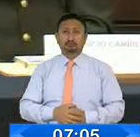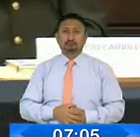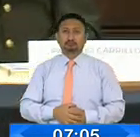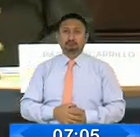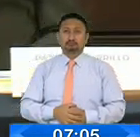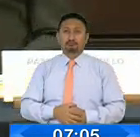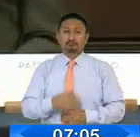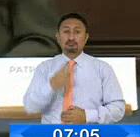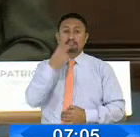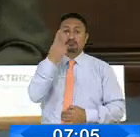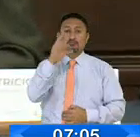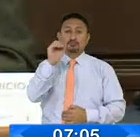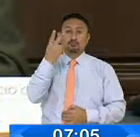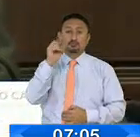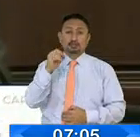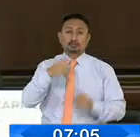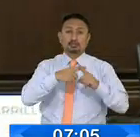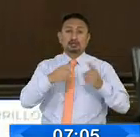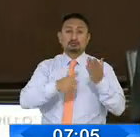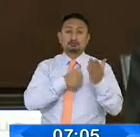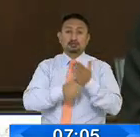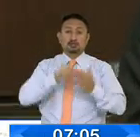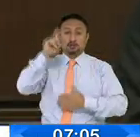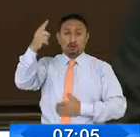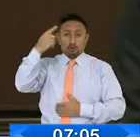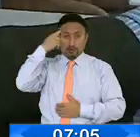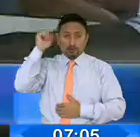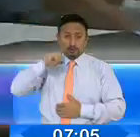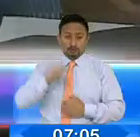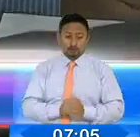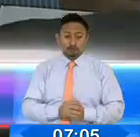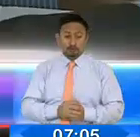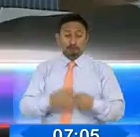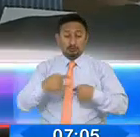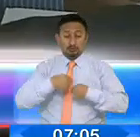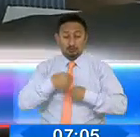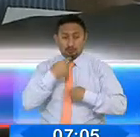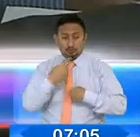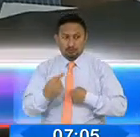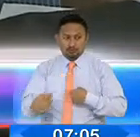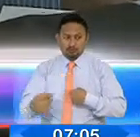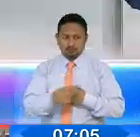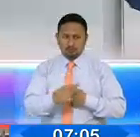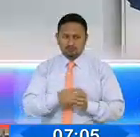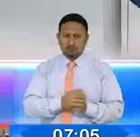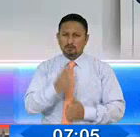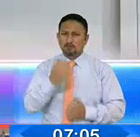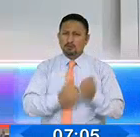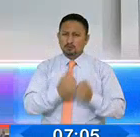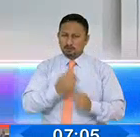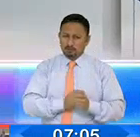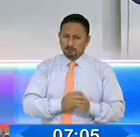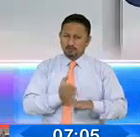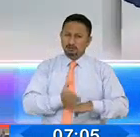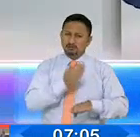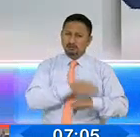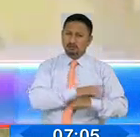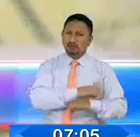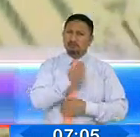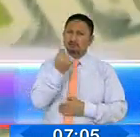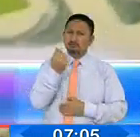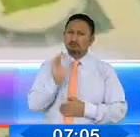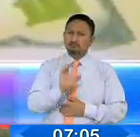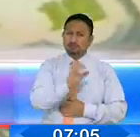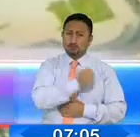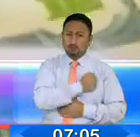del 2020 que la ex ministra de Gobierno, María Paula Romo, hizo públicas supuestas irregularidades que se habían cometido en el manejo de